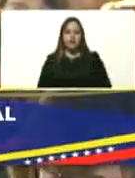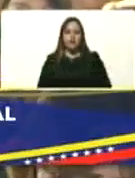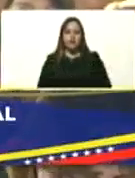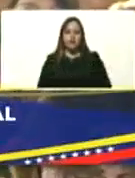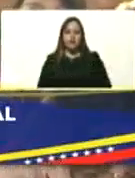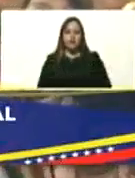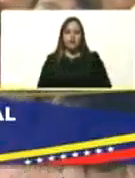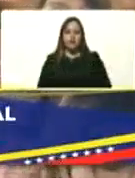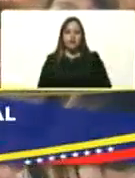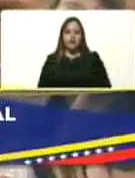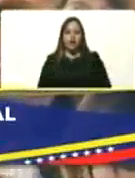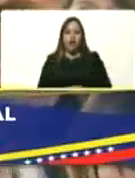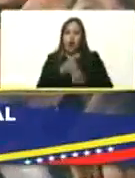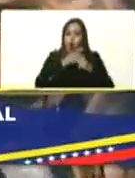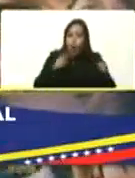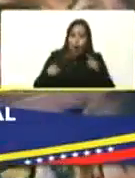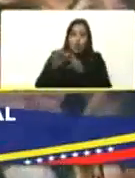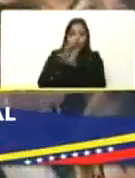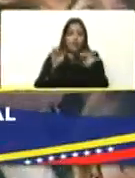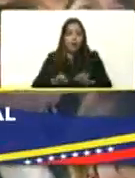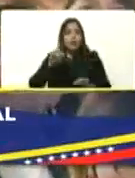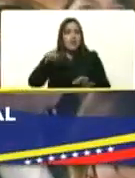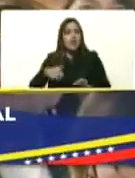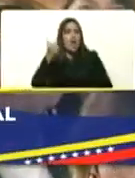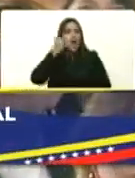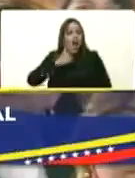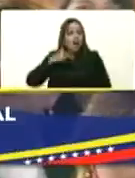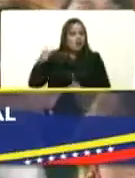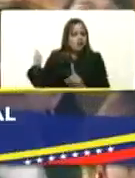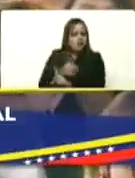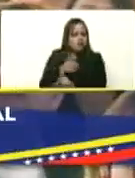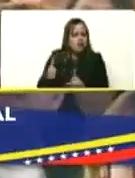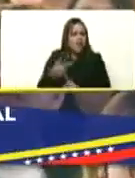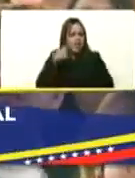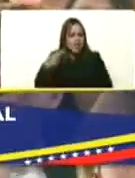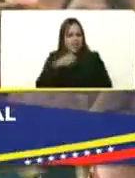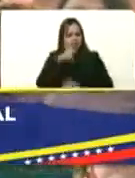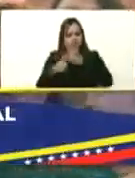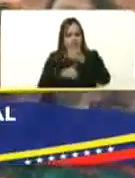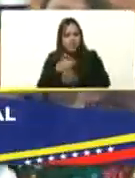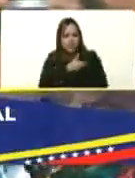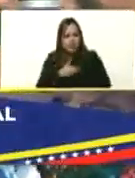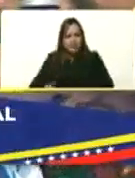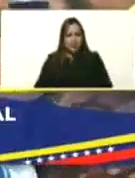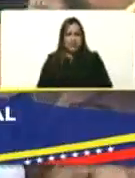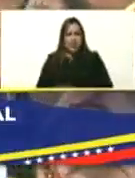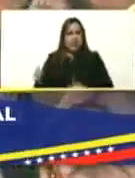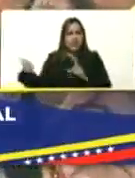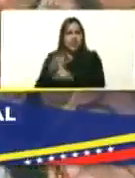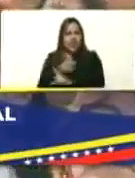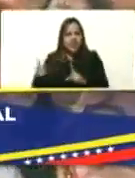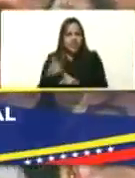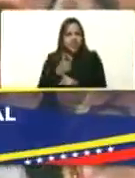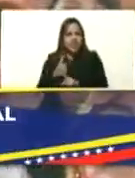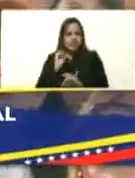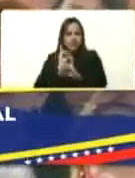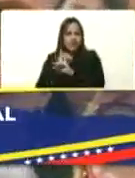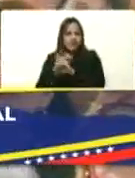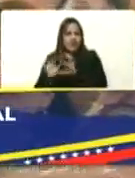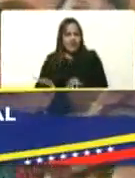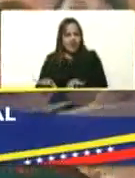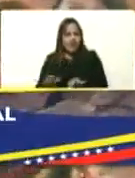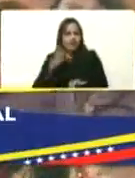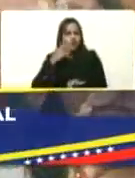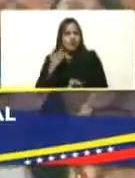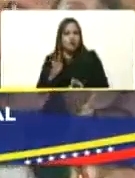Y luego hay otras formas de violencia que hacía referencia la vicepresidenta, la violencia informática, aquella